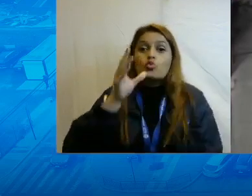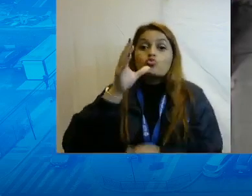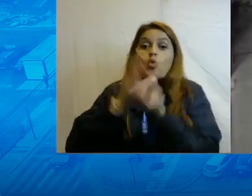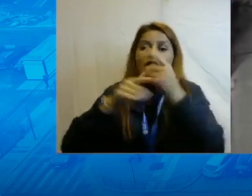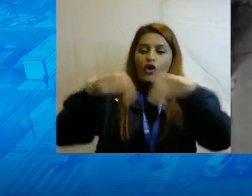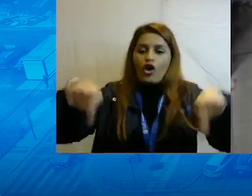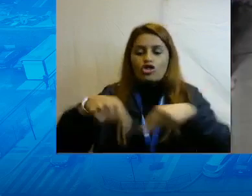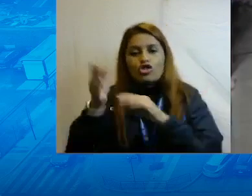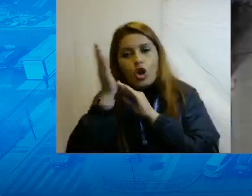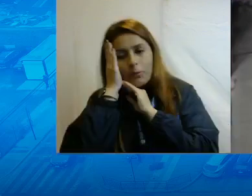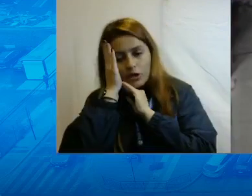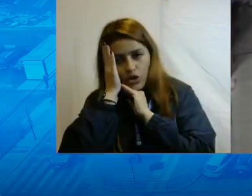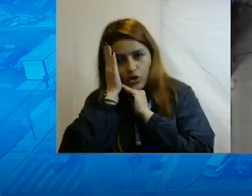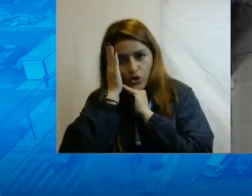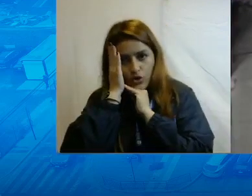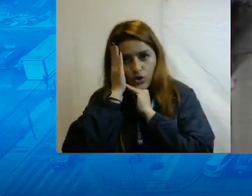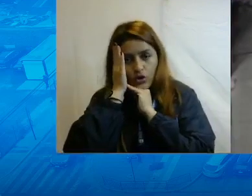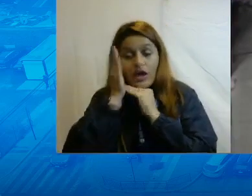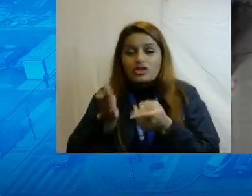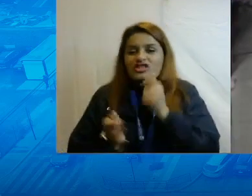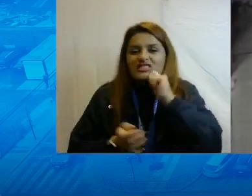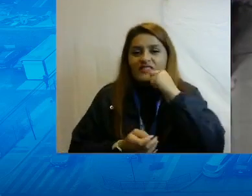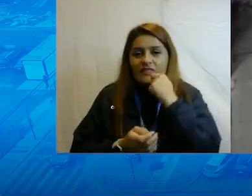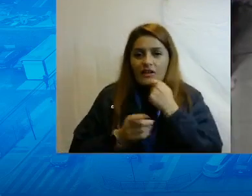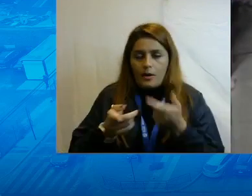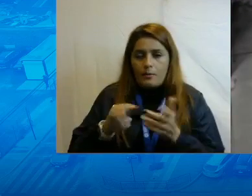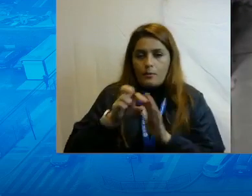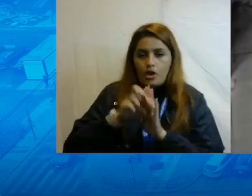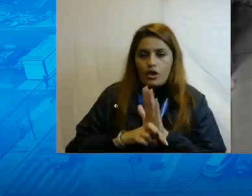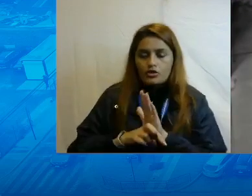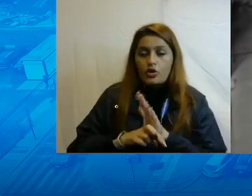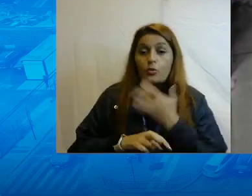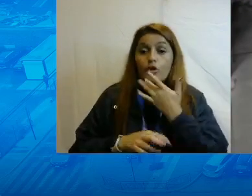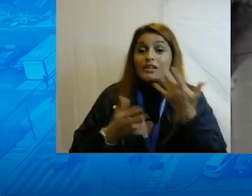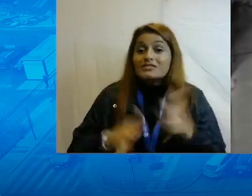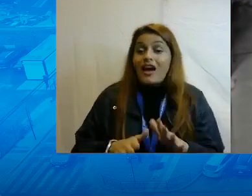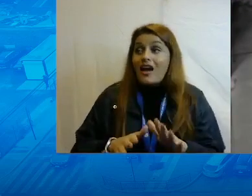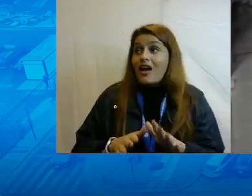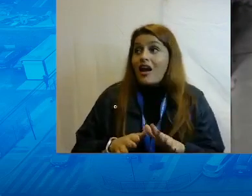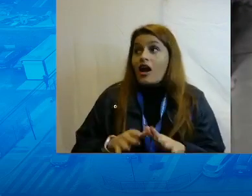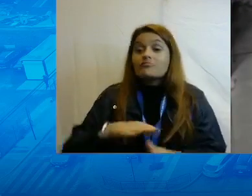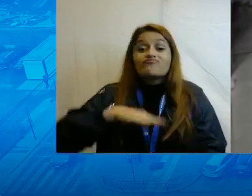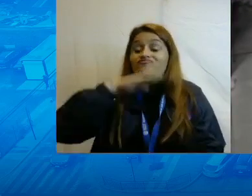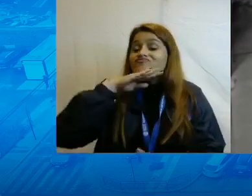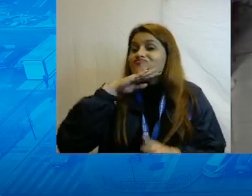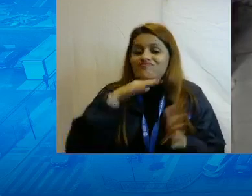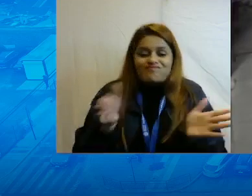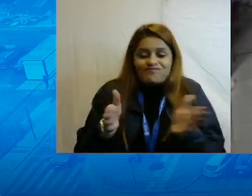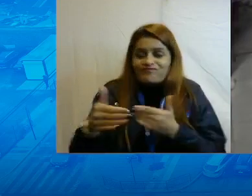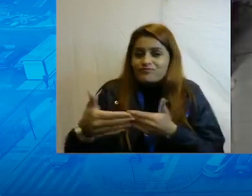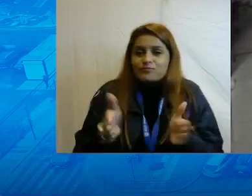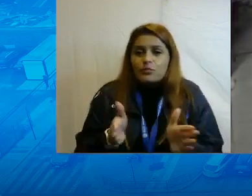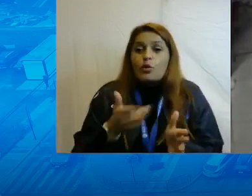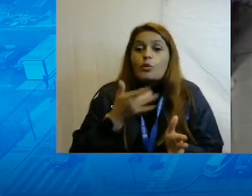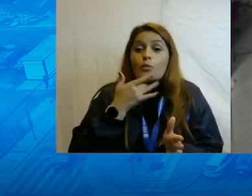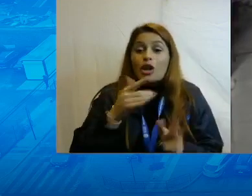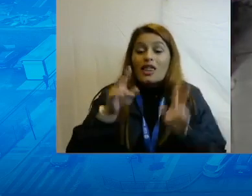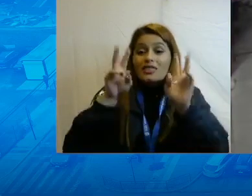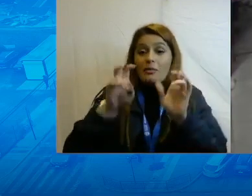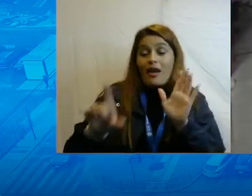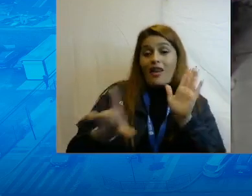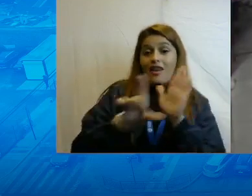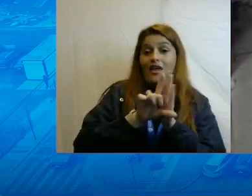dormitorio. En eso consiste el proyecto, porque ya no tenemos espacio con el tema del reglamento sanitario